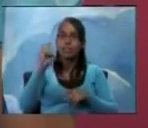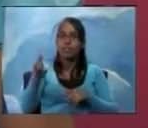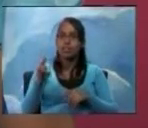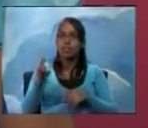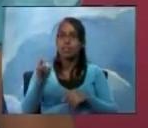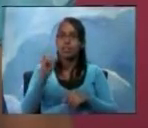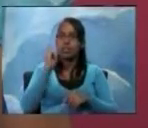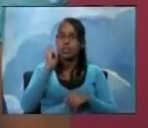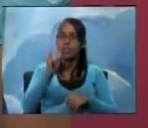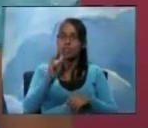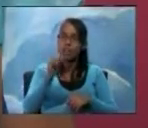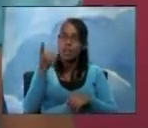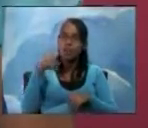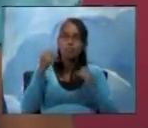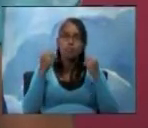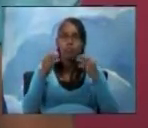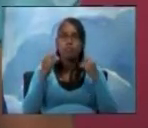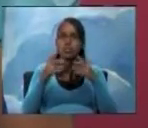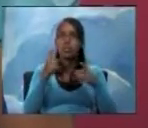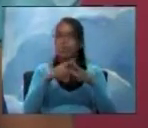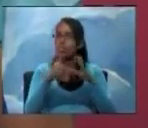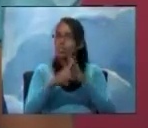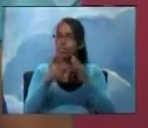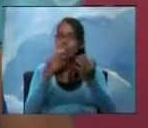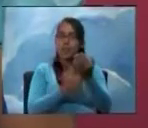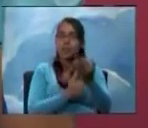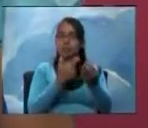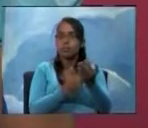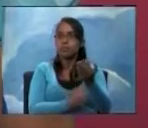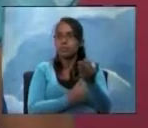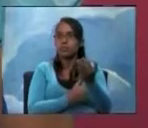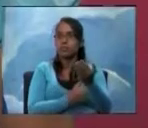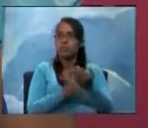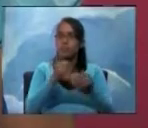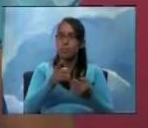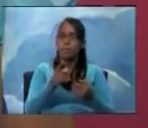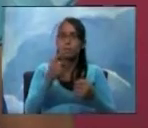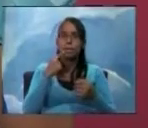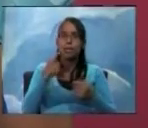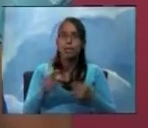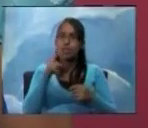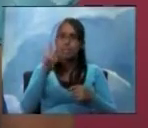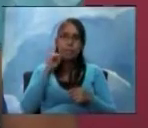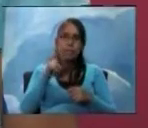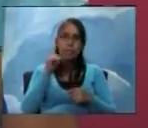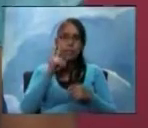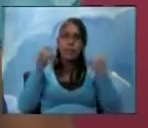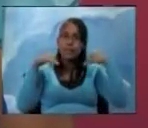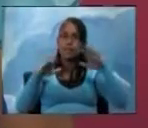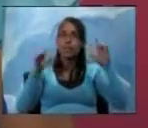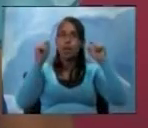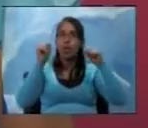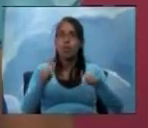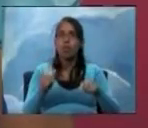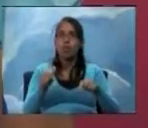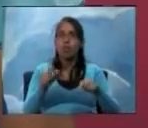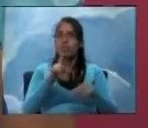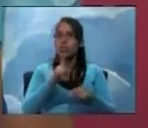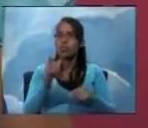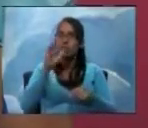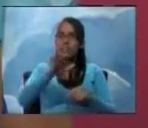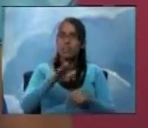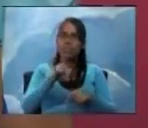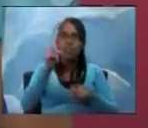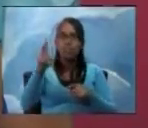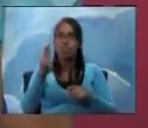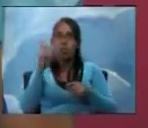diablo. Y hay muchas cosas, hermano. Por ejemplo, ellos dijeron esa mentira. Quizás hoy no están Ananías